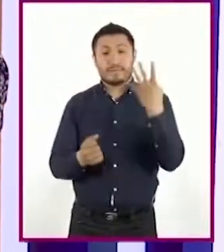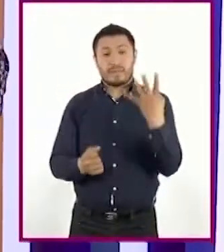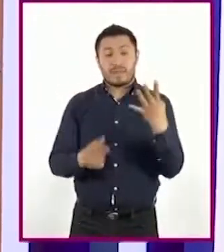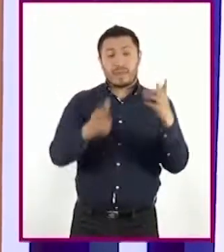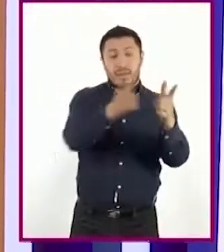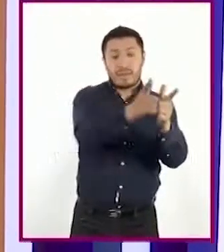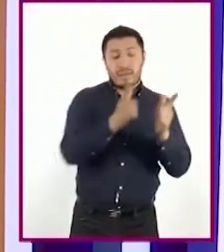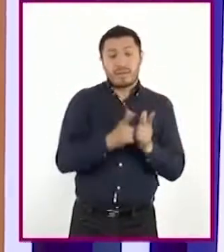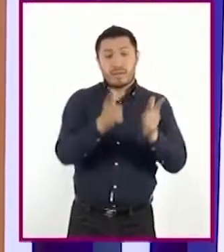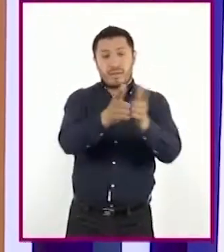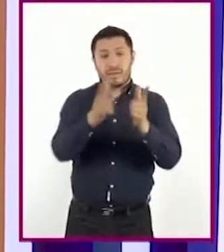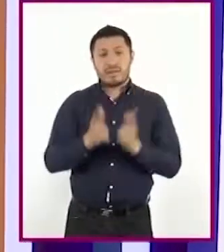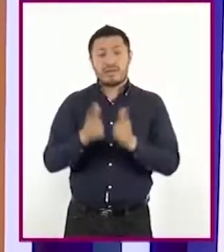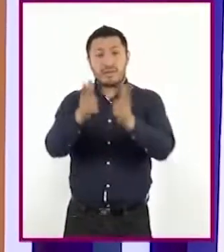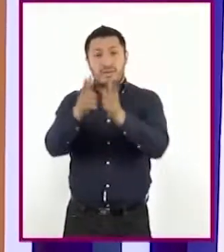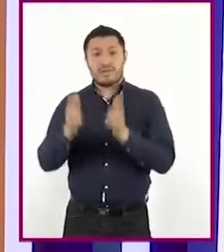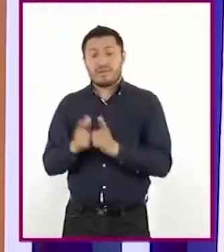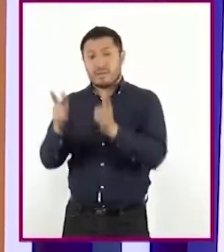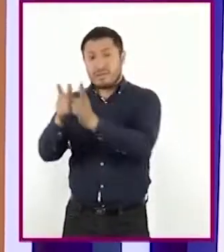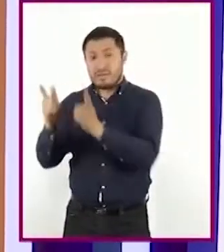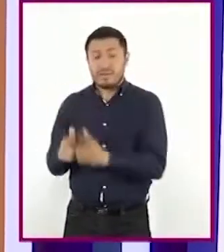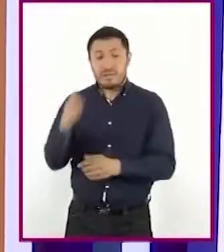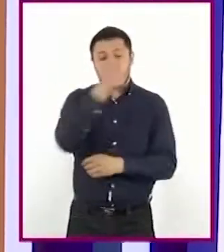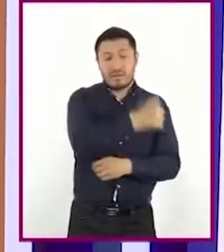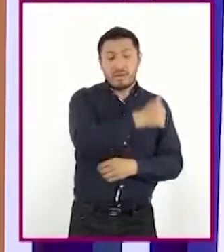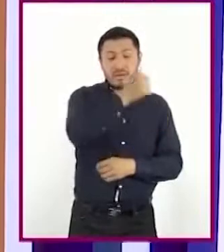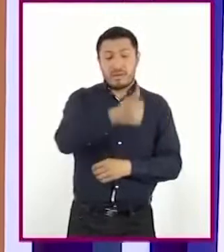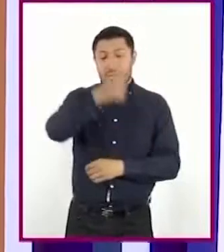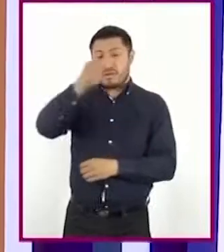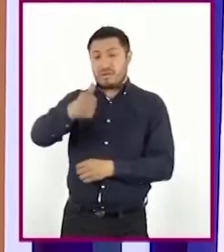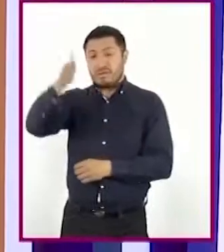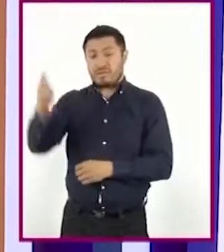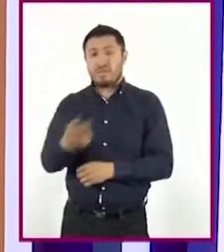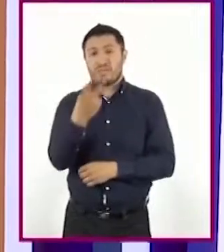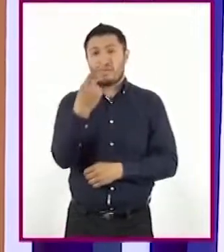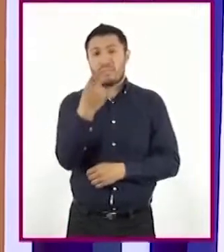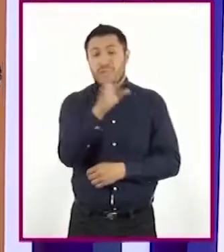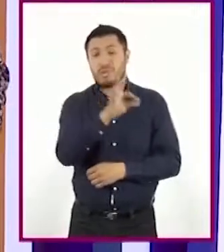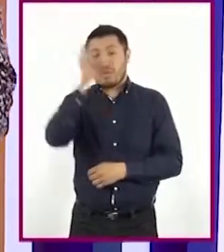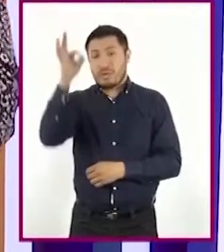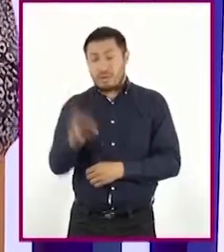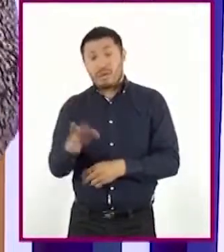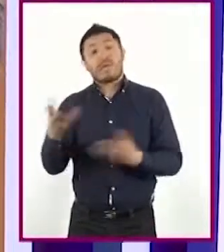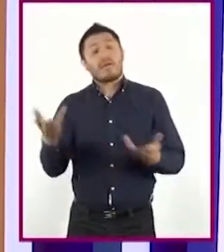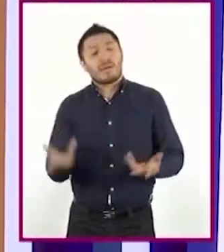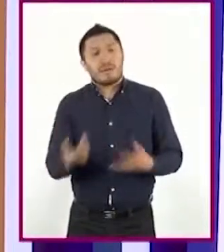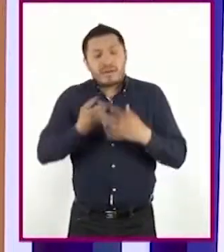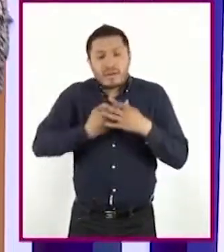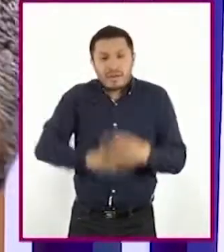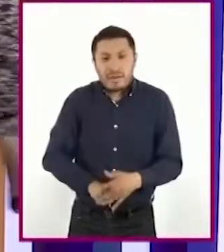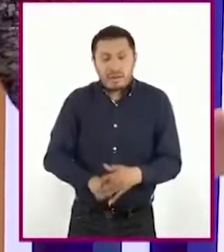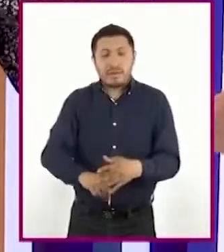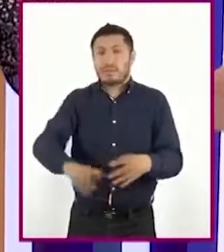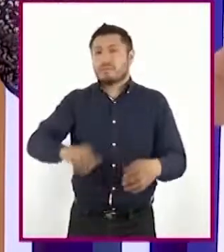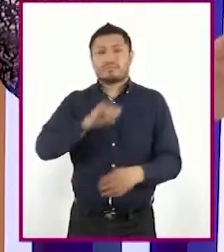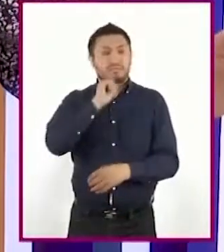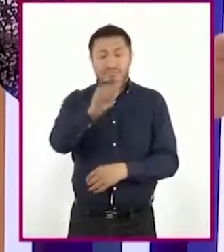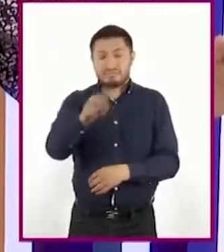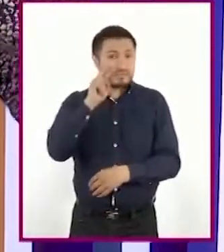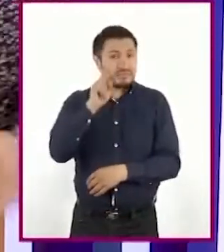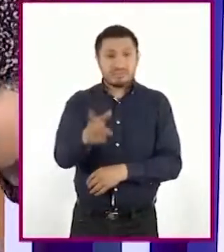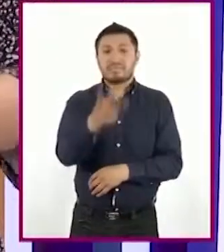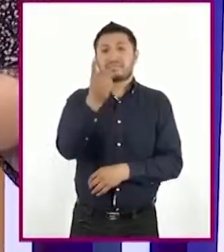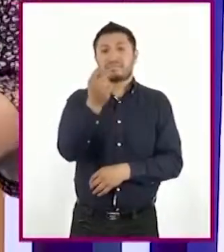grupos, cada uno representa 25% del total, comenzando por los que no ven